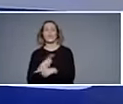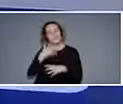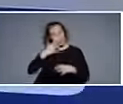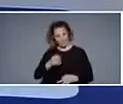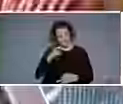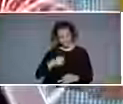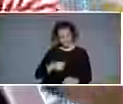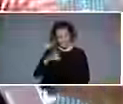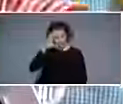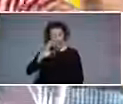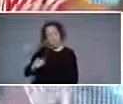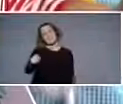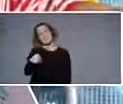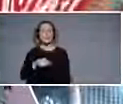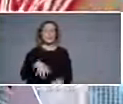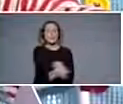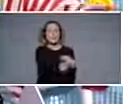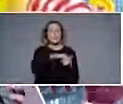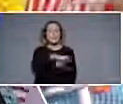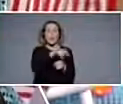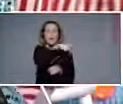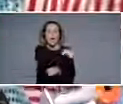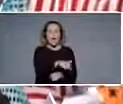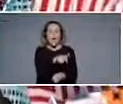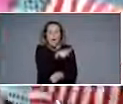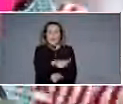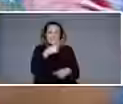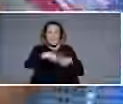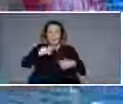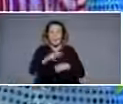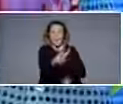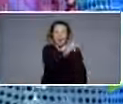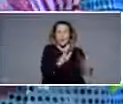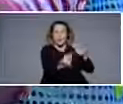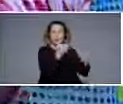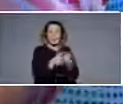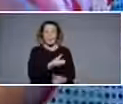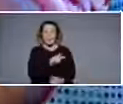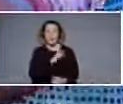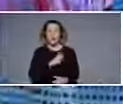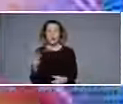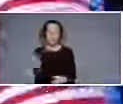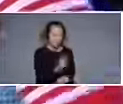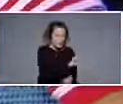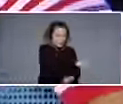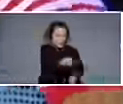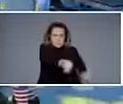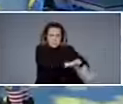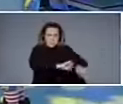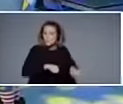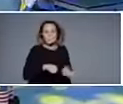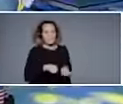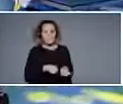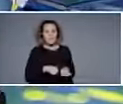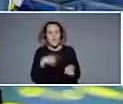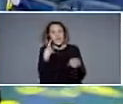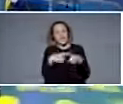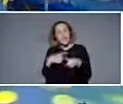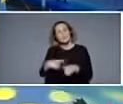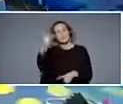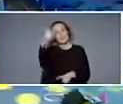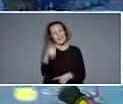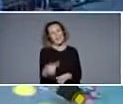listo. Porque en tu barrio robo cada día y policía allí no ha visto. La cosa mala ya